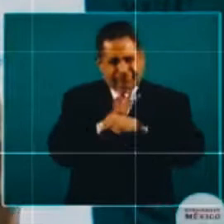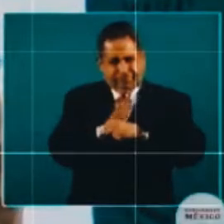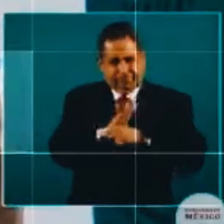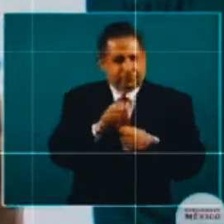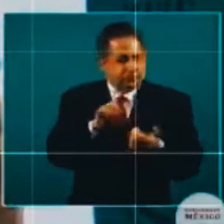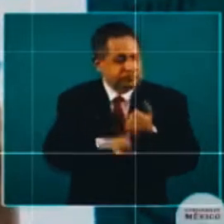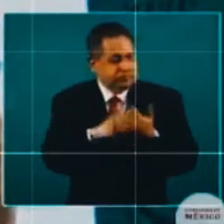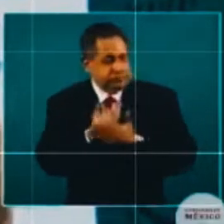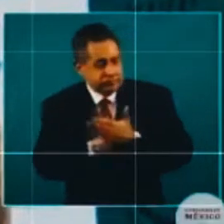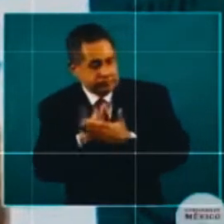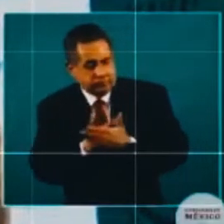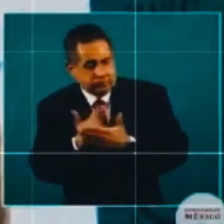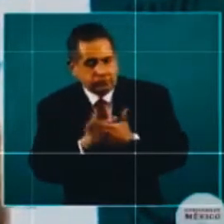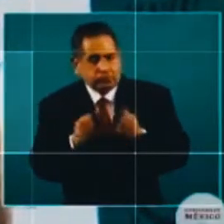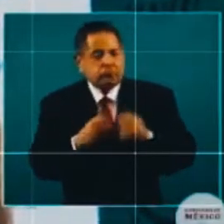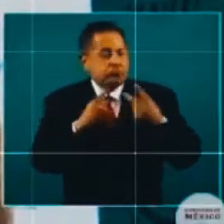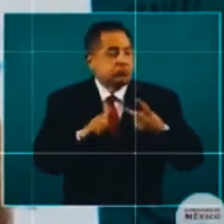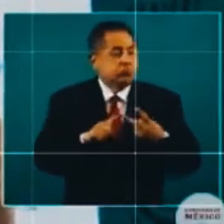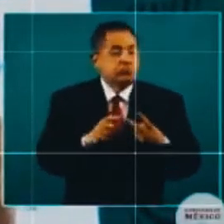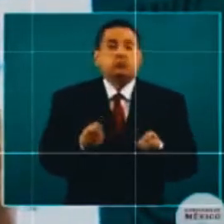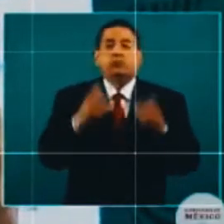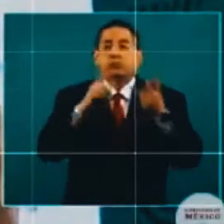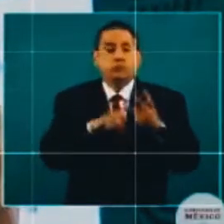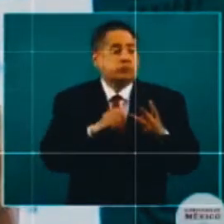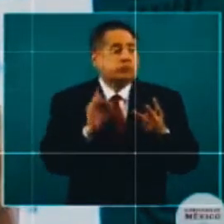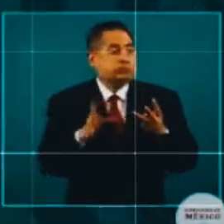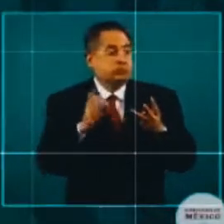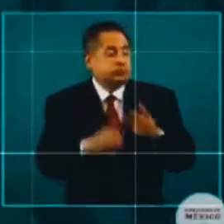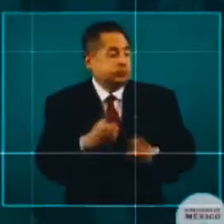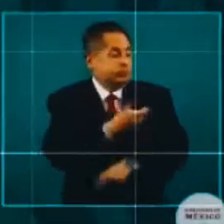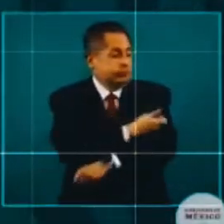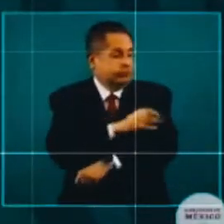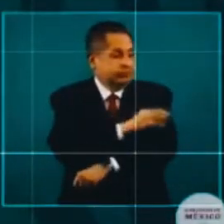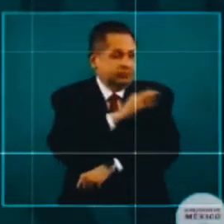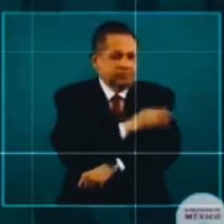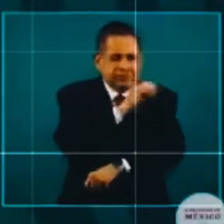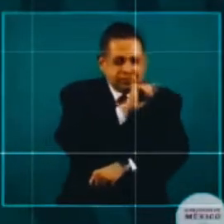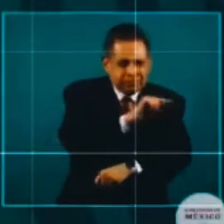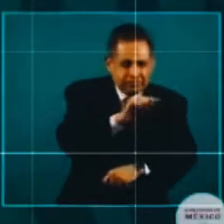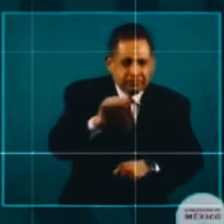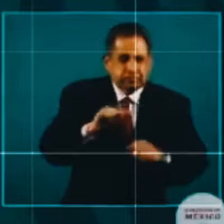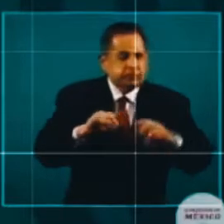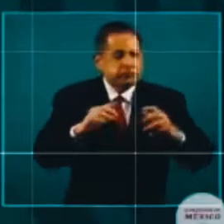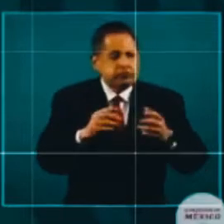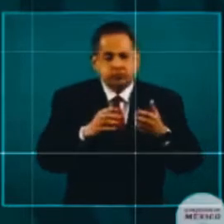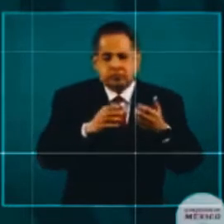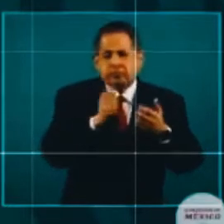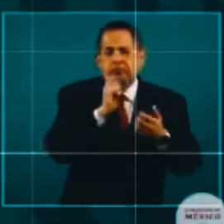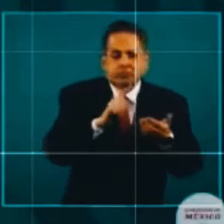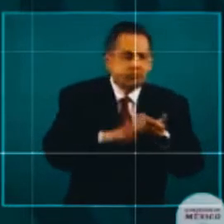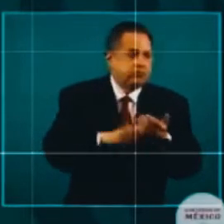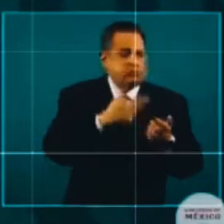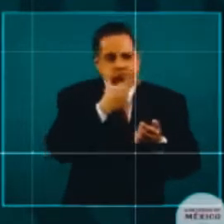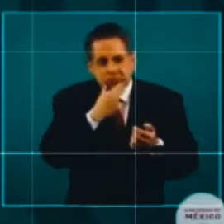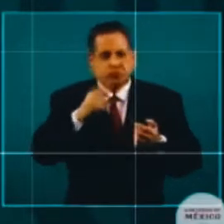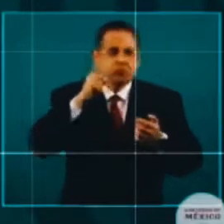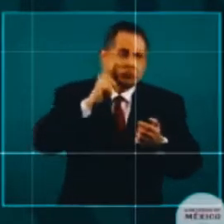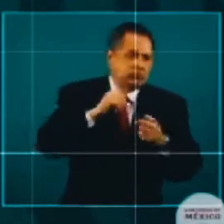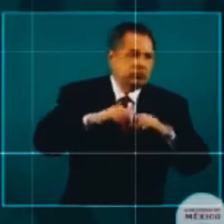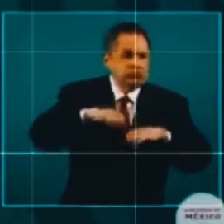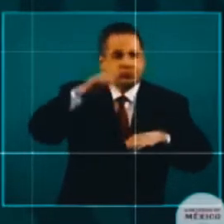SARS-CoV-2 y las aplicadas a la población en general, con información desagregada conforme a la Política Nacional de